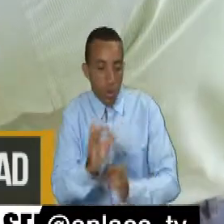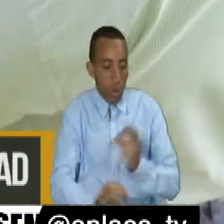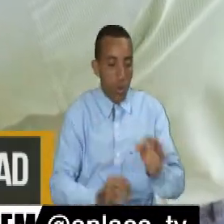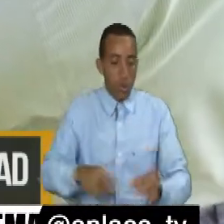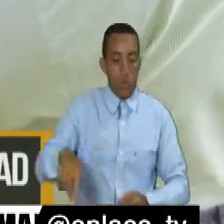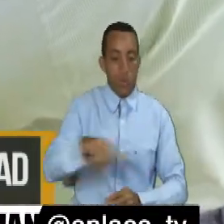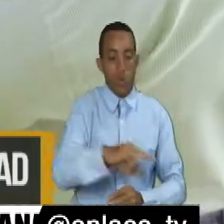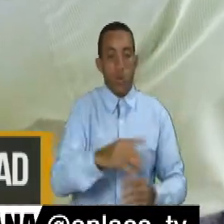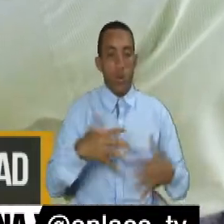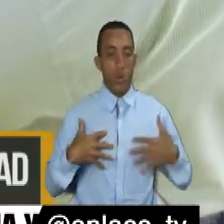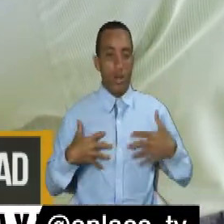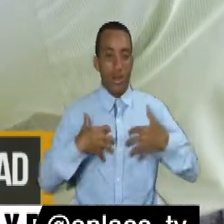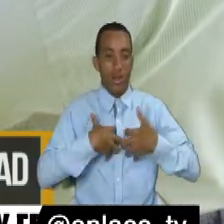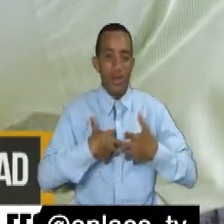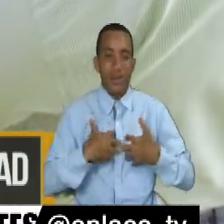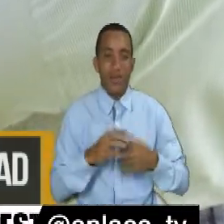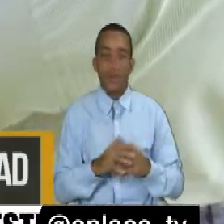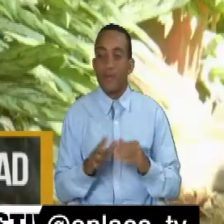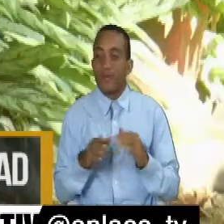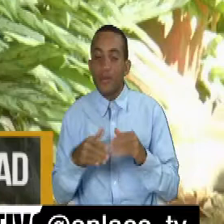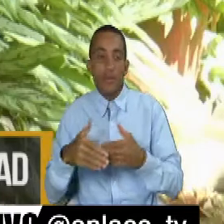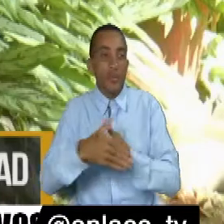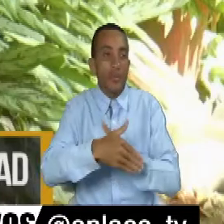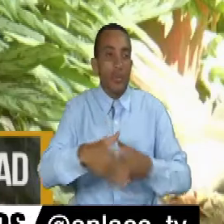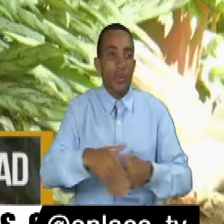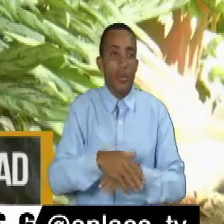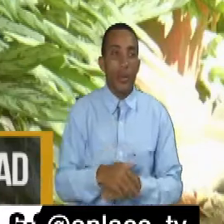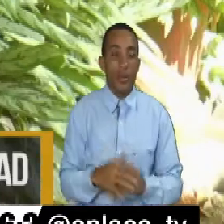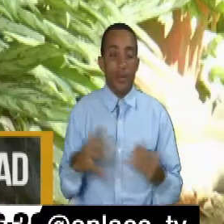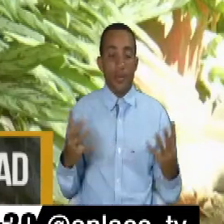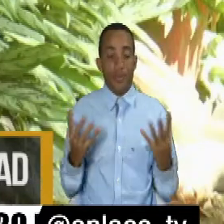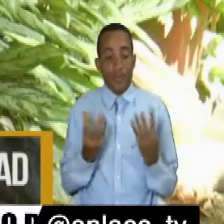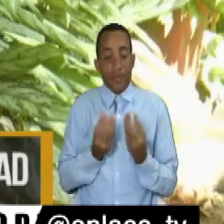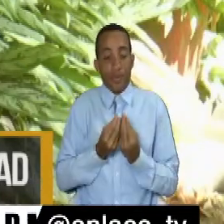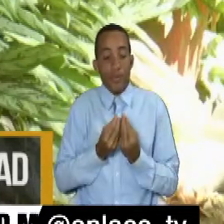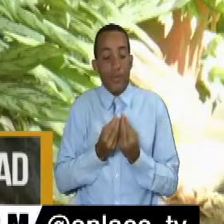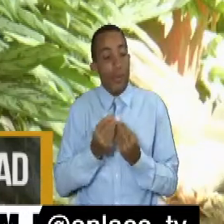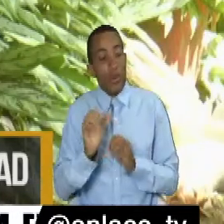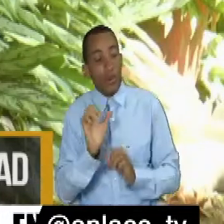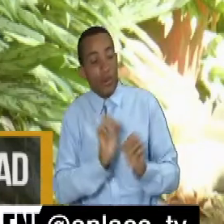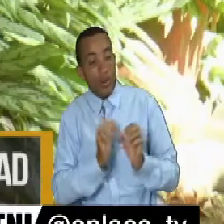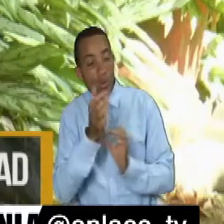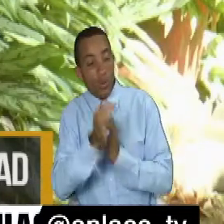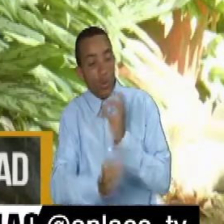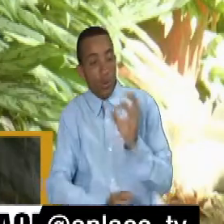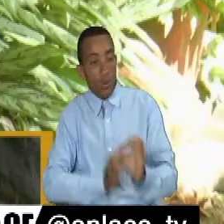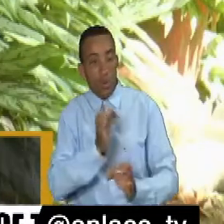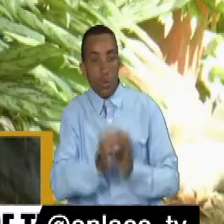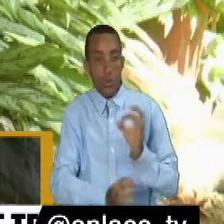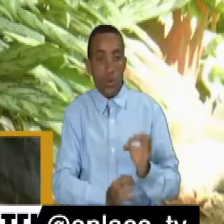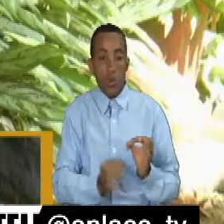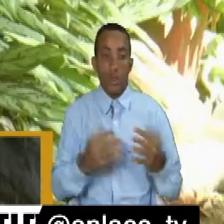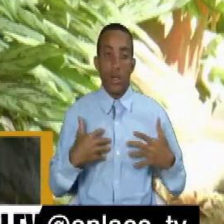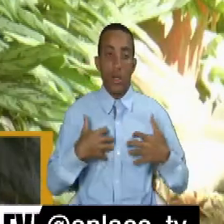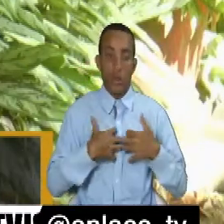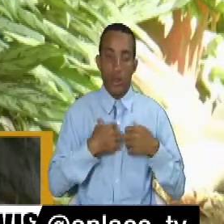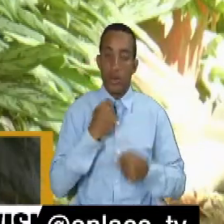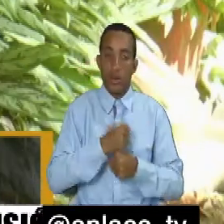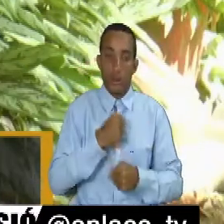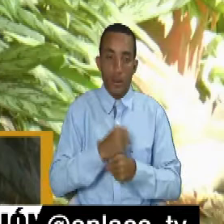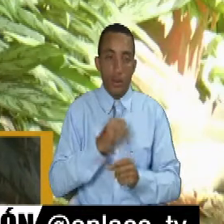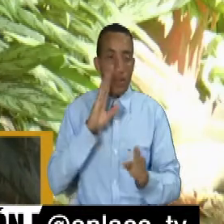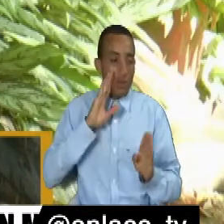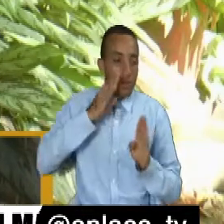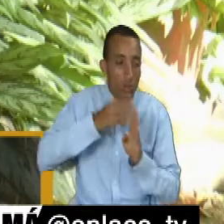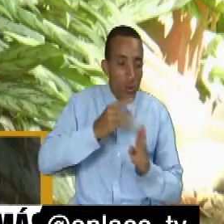estos animales no encuentran en la calle. Bueno, la Junta Protectora de Animales, como su nombre lo indica, es trabajar por la protección de